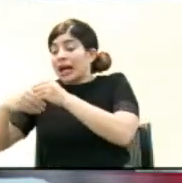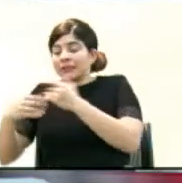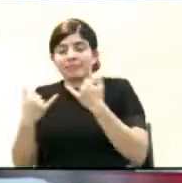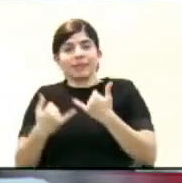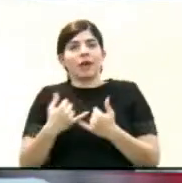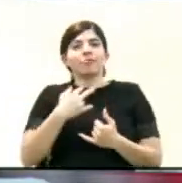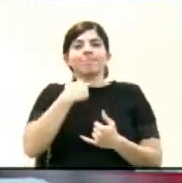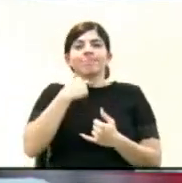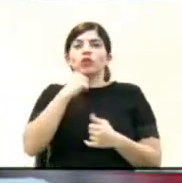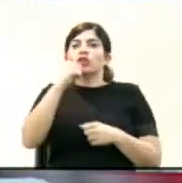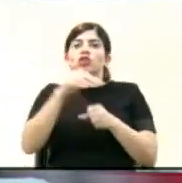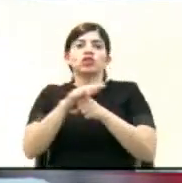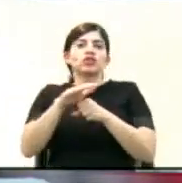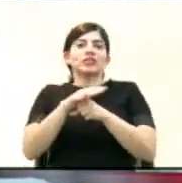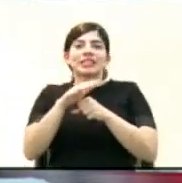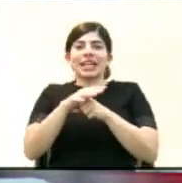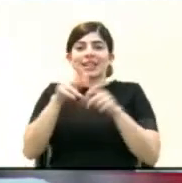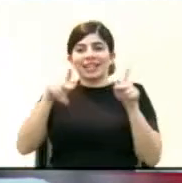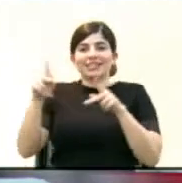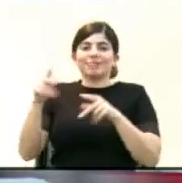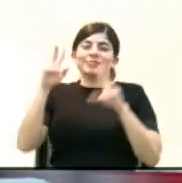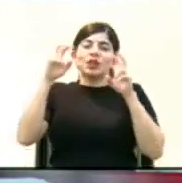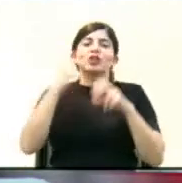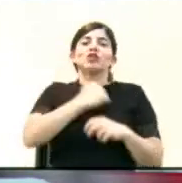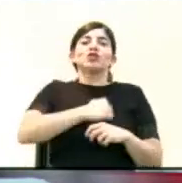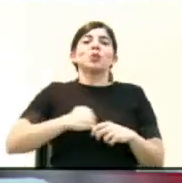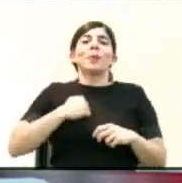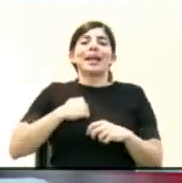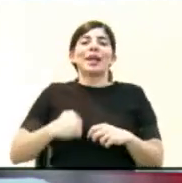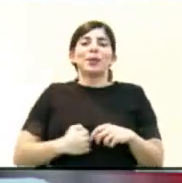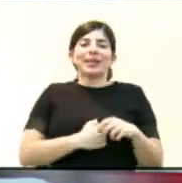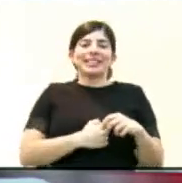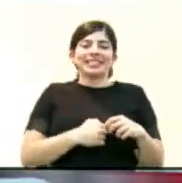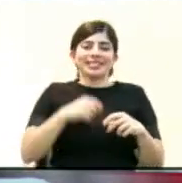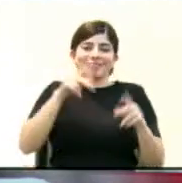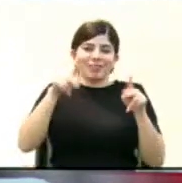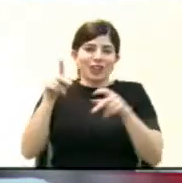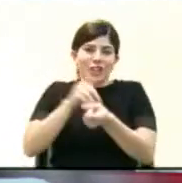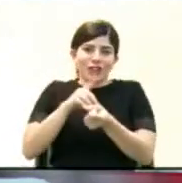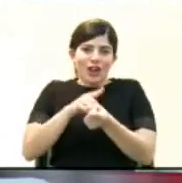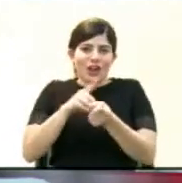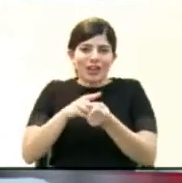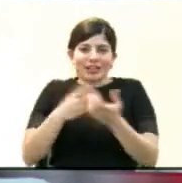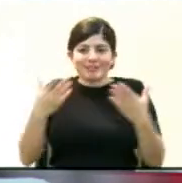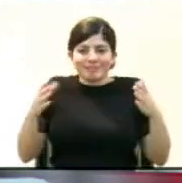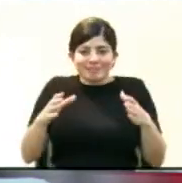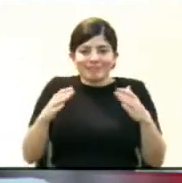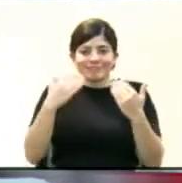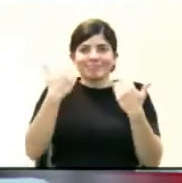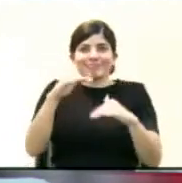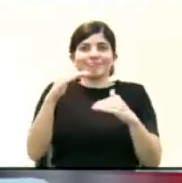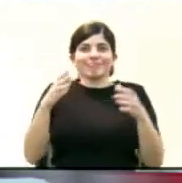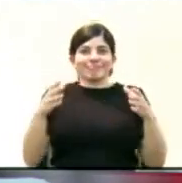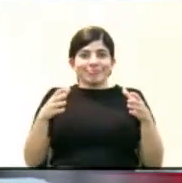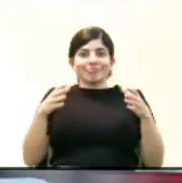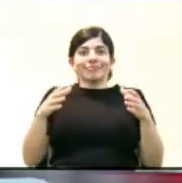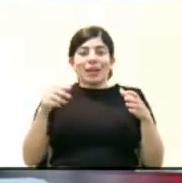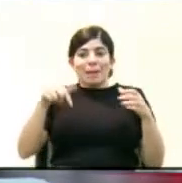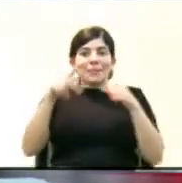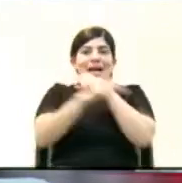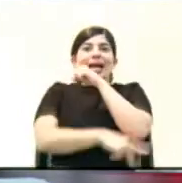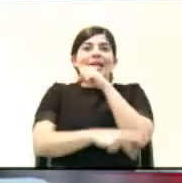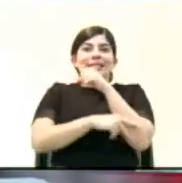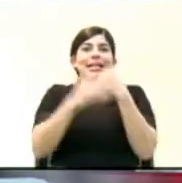suficientes oferentes. Entonces, ya topamos con techo en términos de recurso humano en el país,